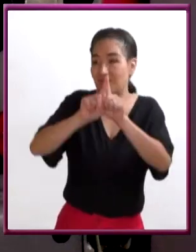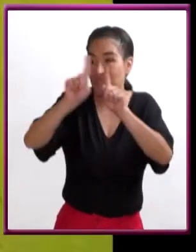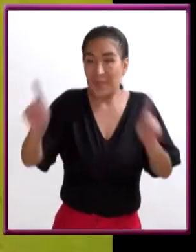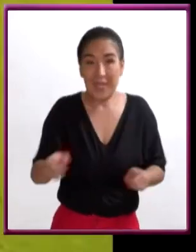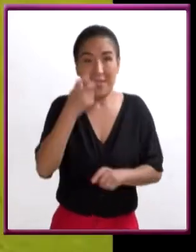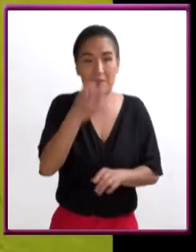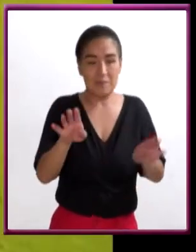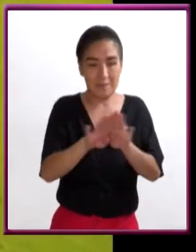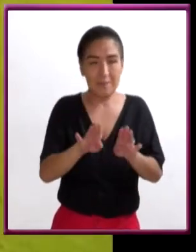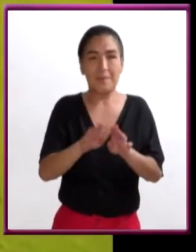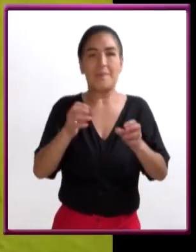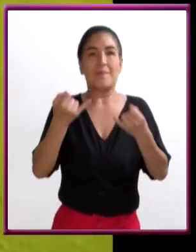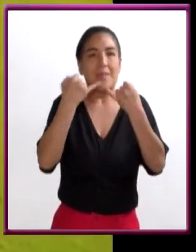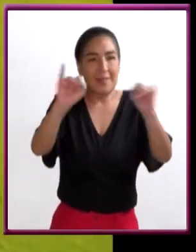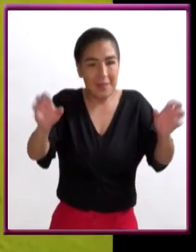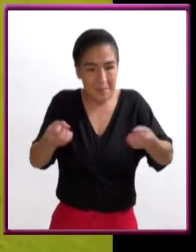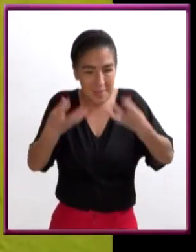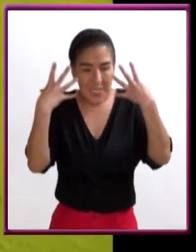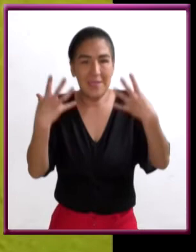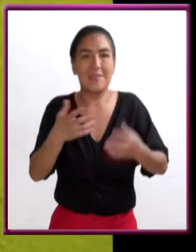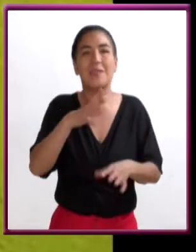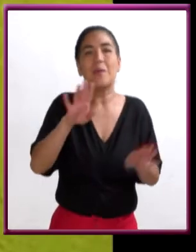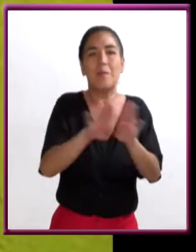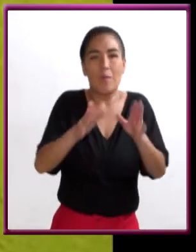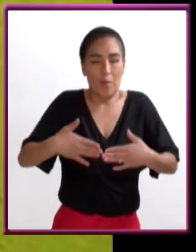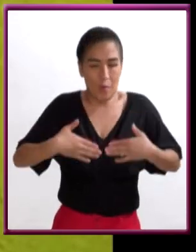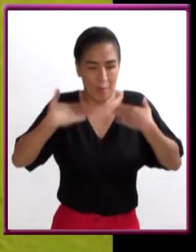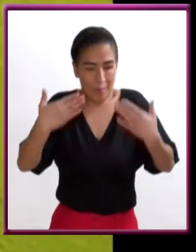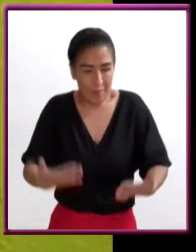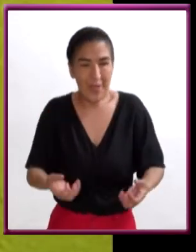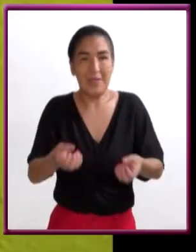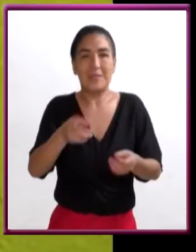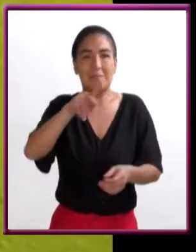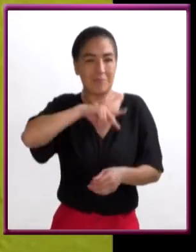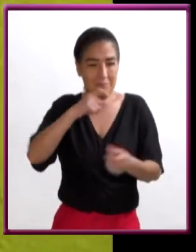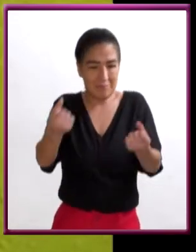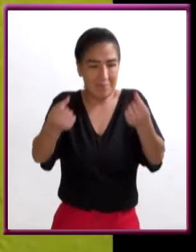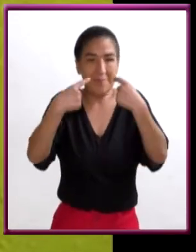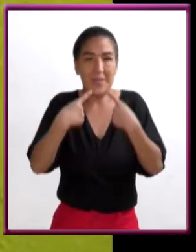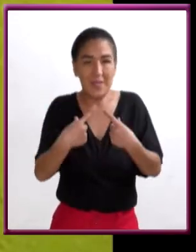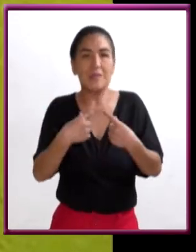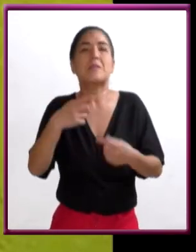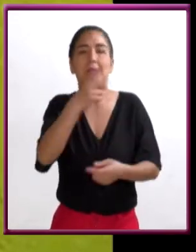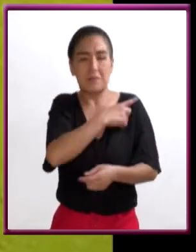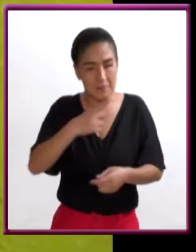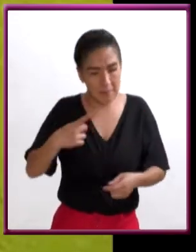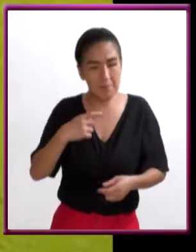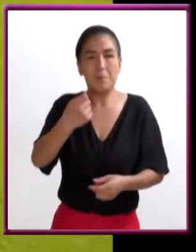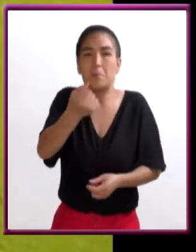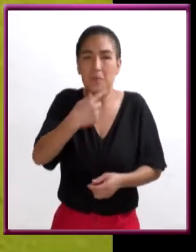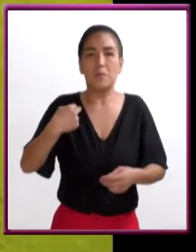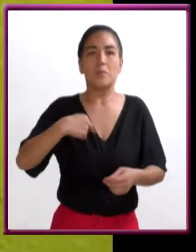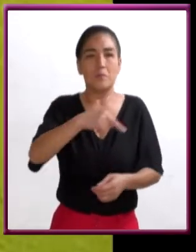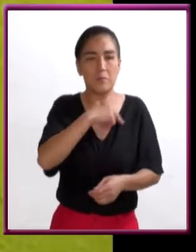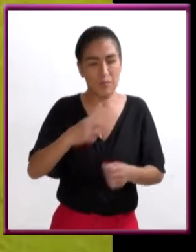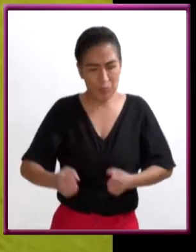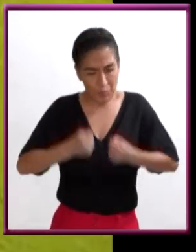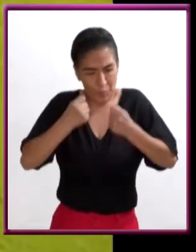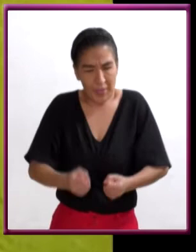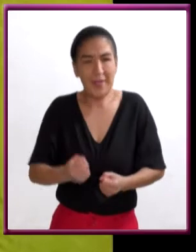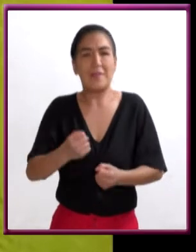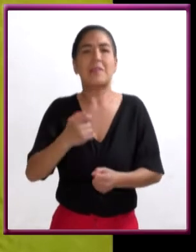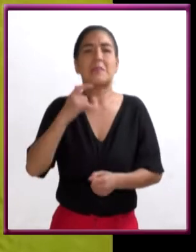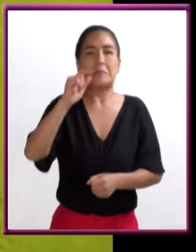de la independencia y de la confianza, nos vamos a ir poco a poco dando cuenta que nosotros tenemos que confiar en